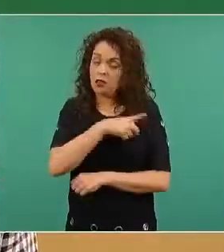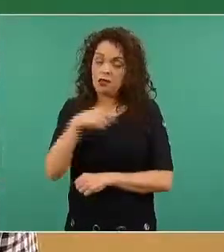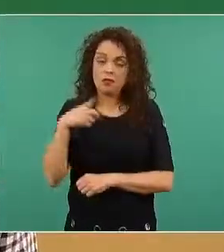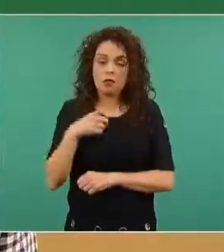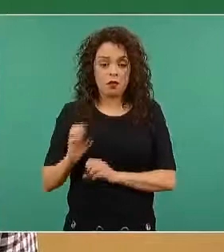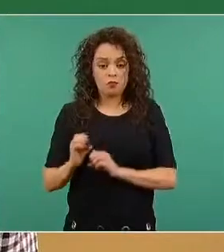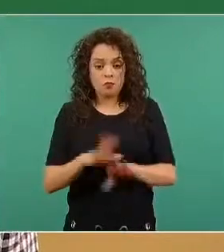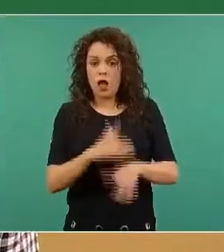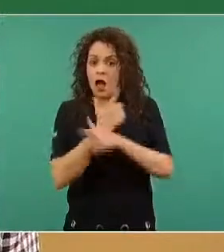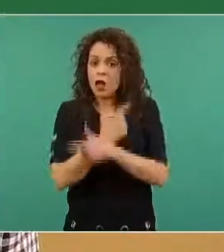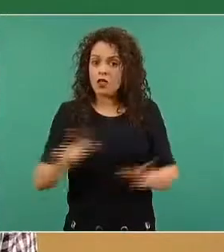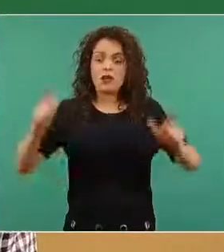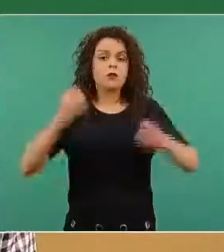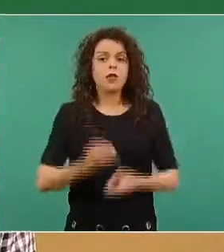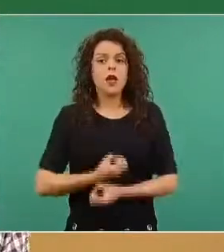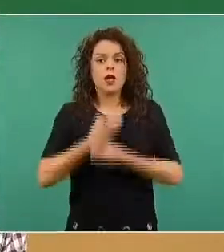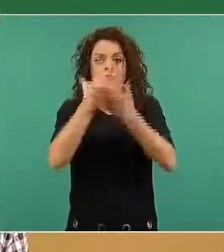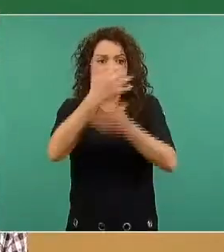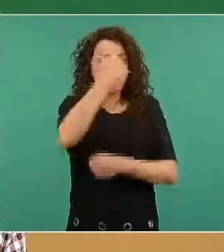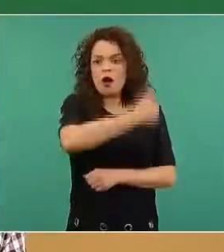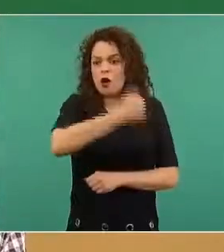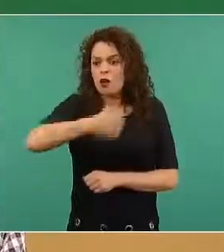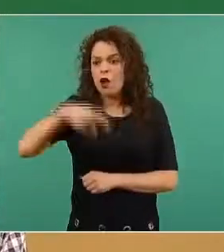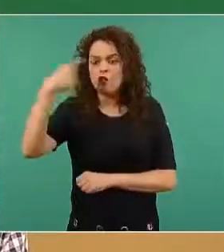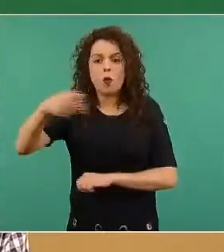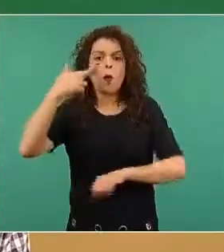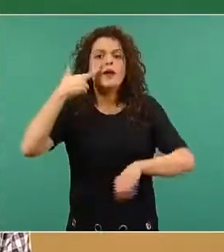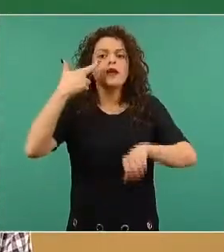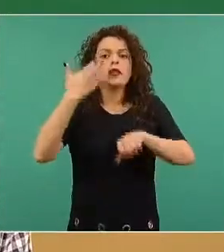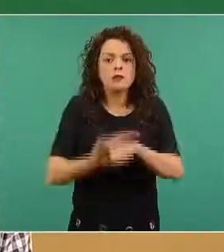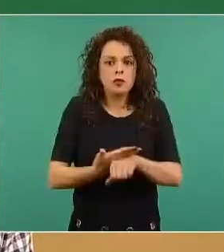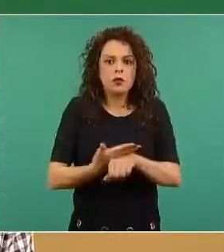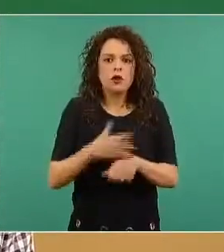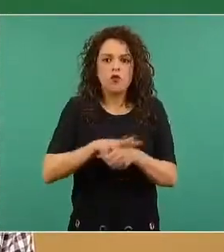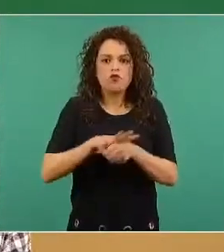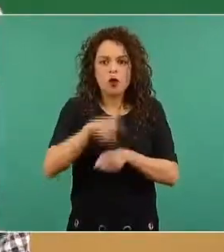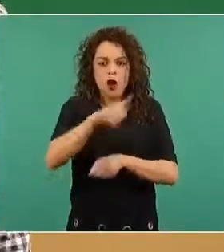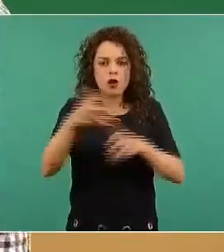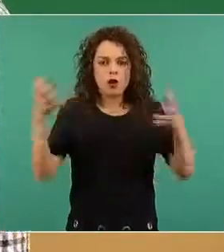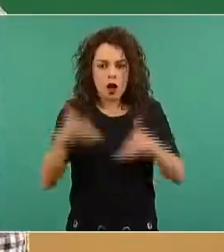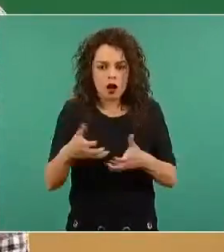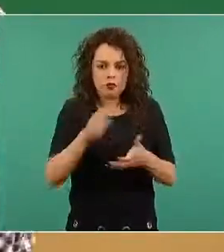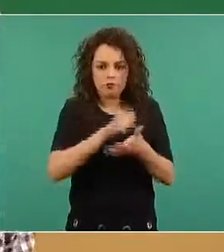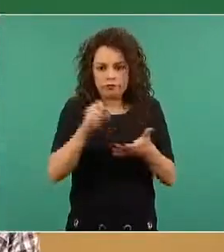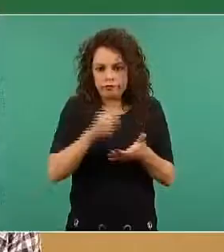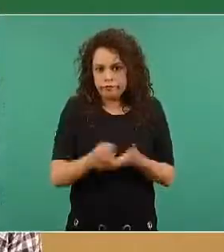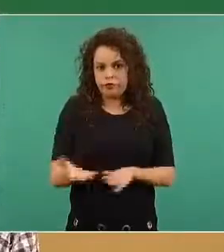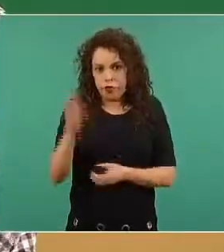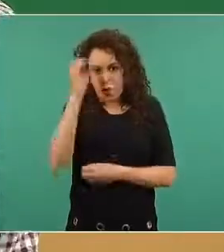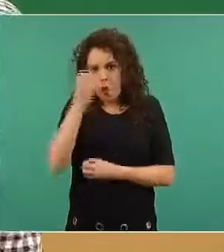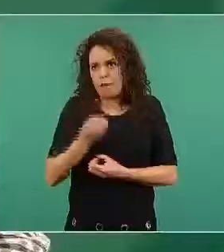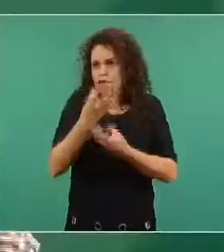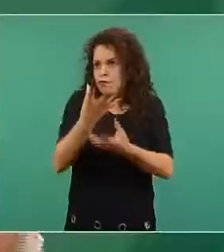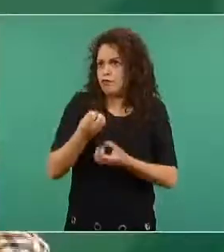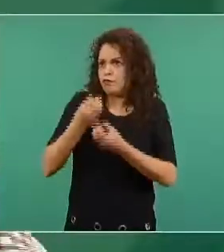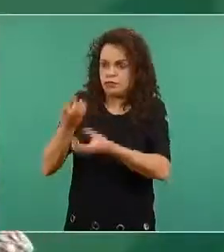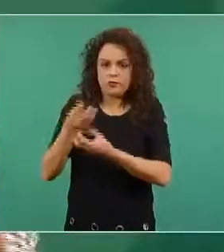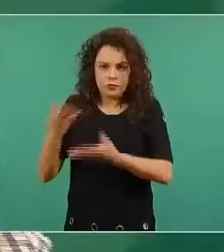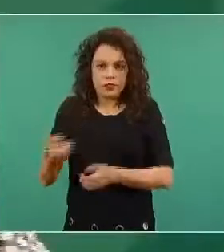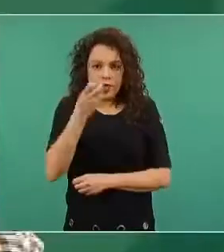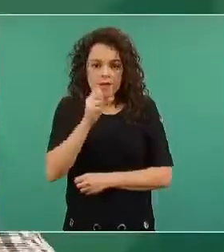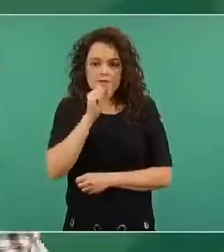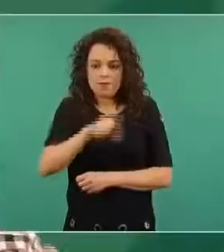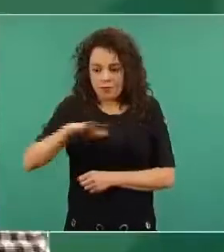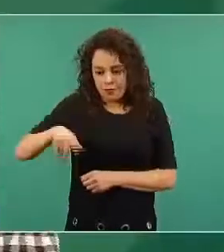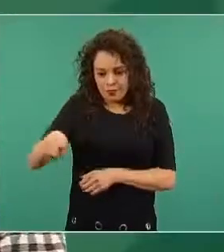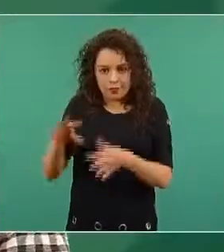expresión. Cada quien expresa y cada quien se hace responsable de sus propias aseveraciones. Es justo lo que comentábamos. En